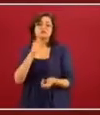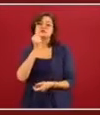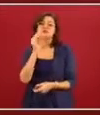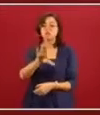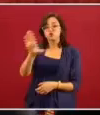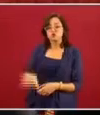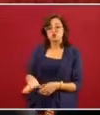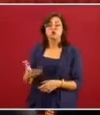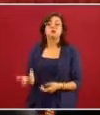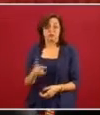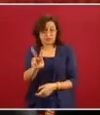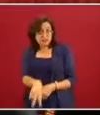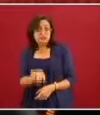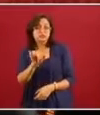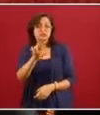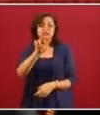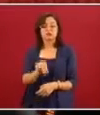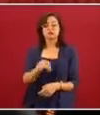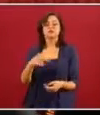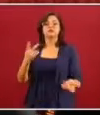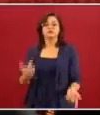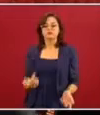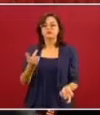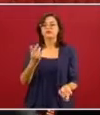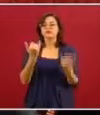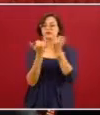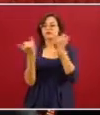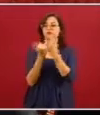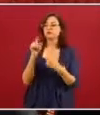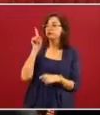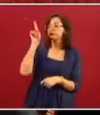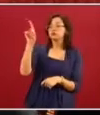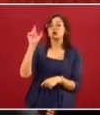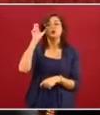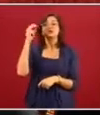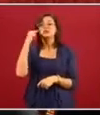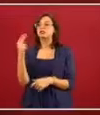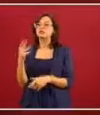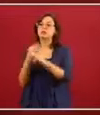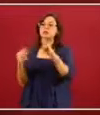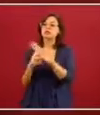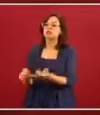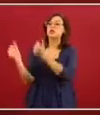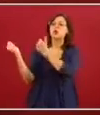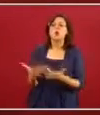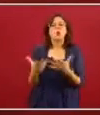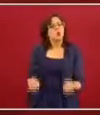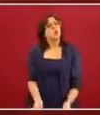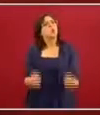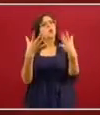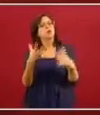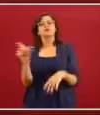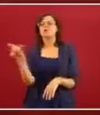ISSSTE. Y también si nos puede comentar el cargamento de China, ¿cuántas piezas más o menos van a ser? ¿Cuándo